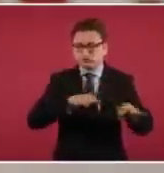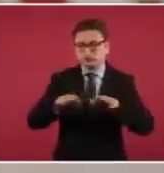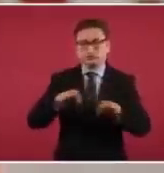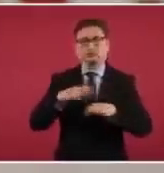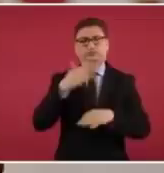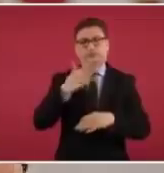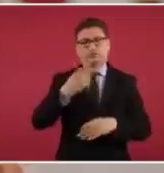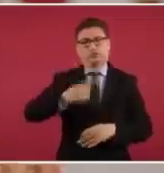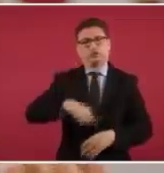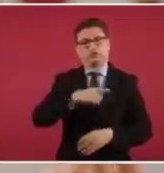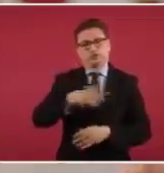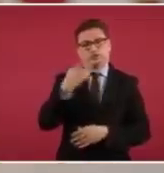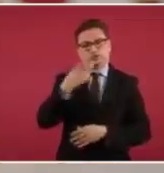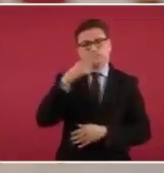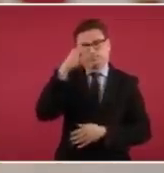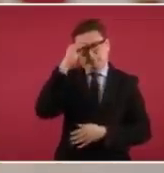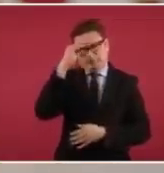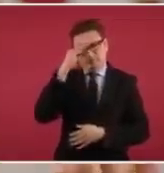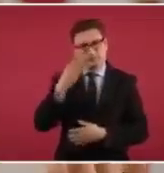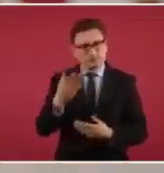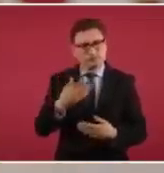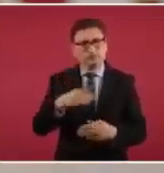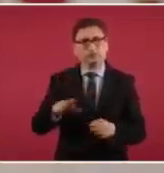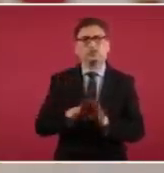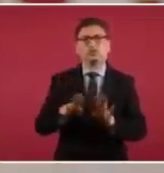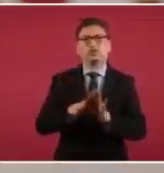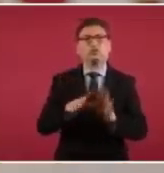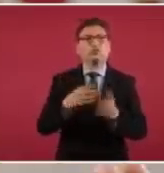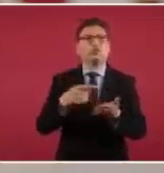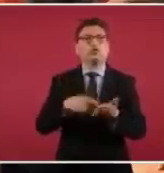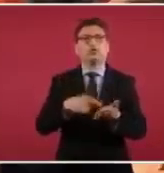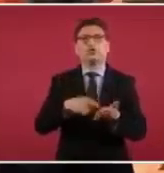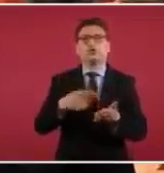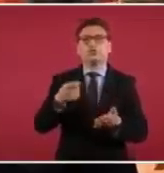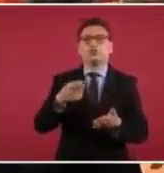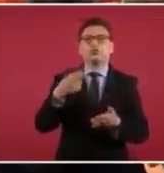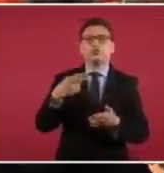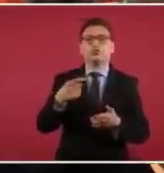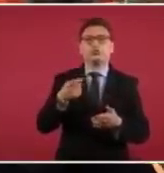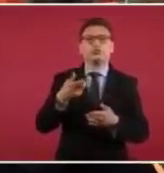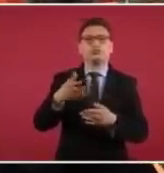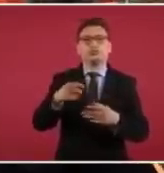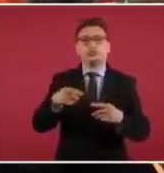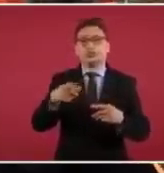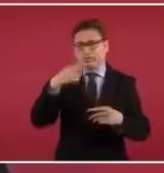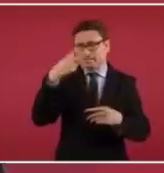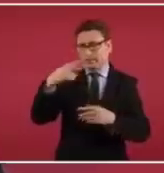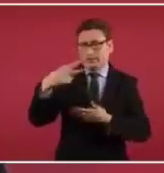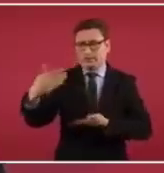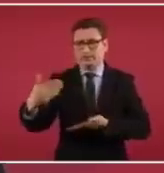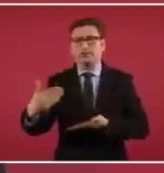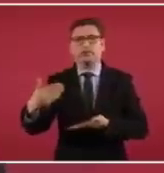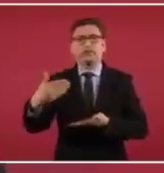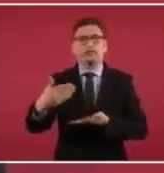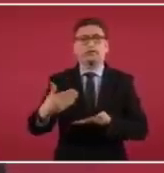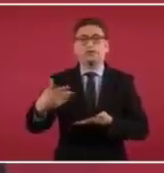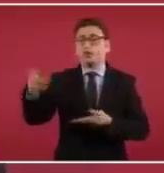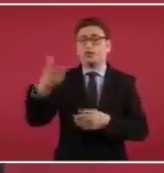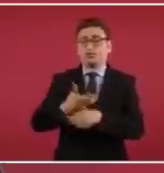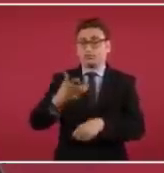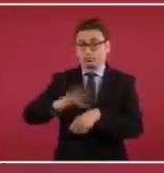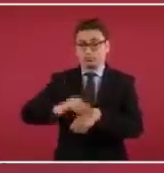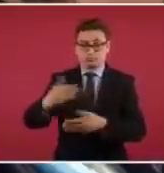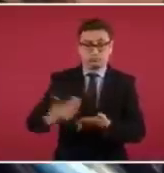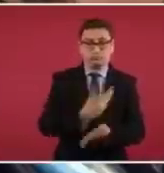lado, pensamos que es inconveniente invocar esa posibilidad. México no lo va a admitir nunca. Pese a